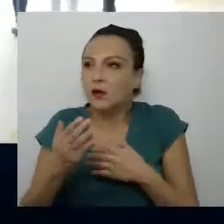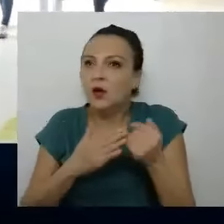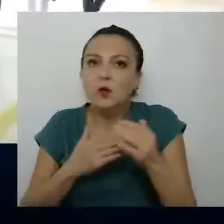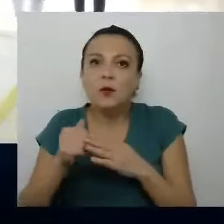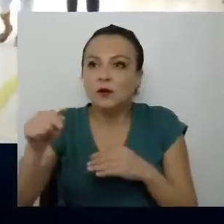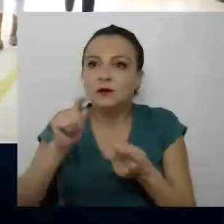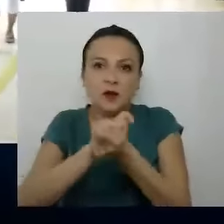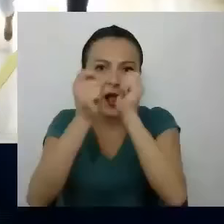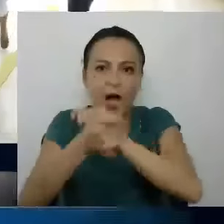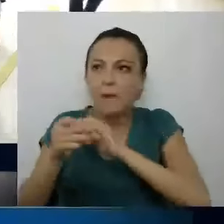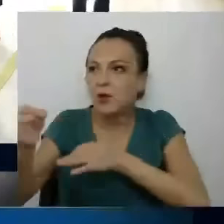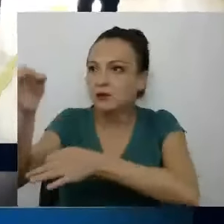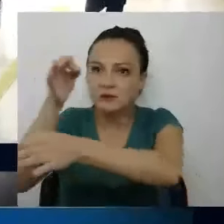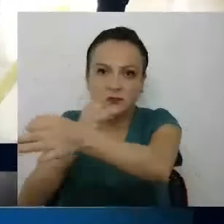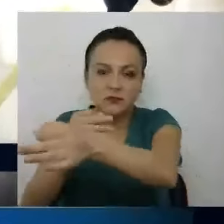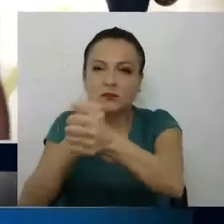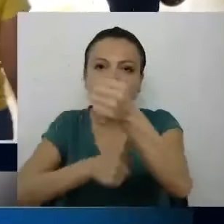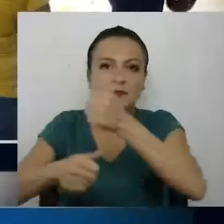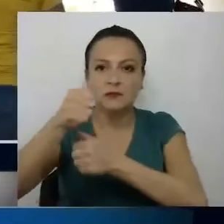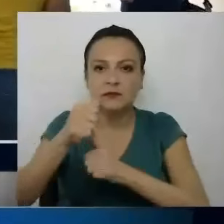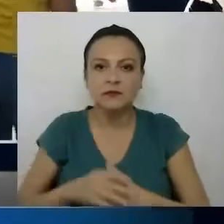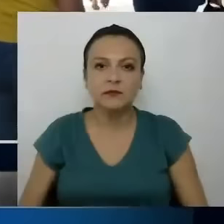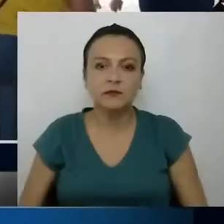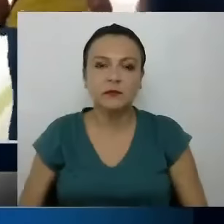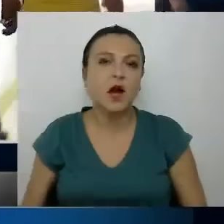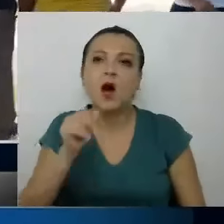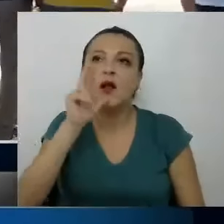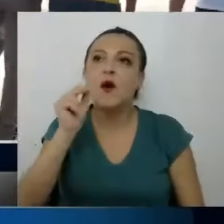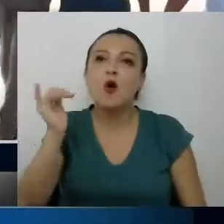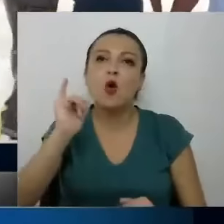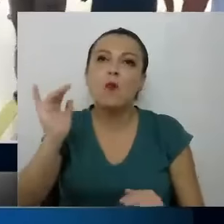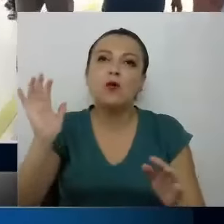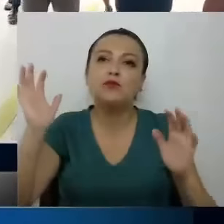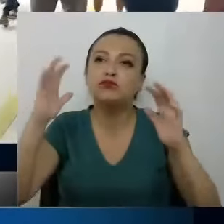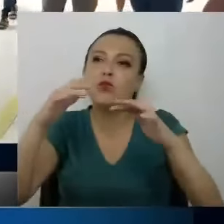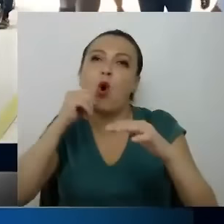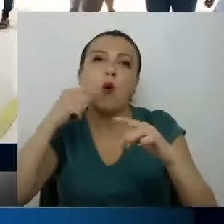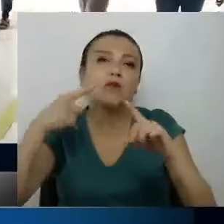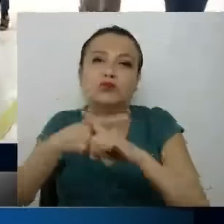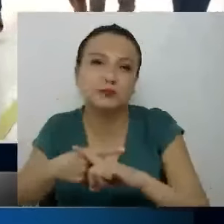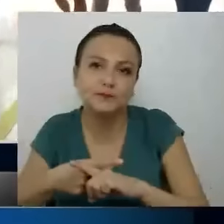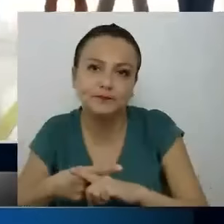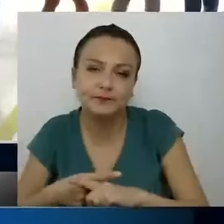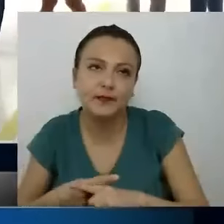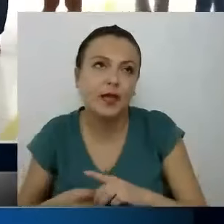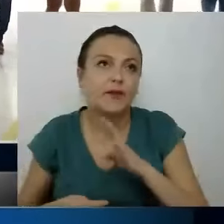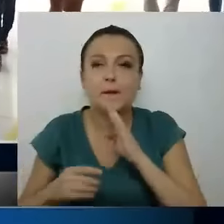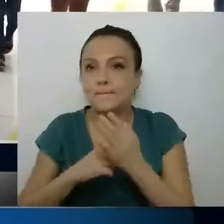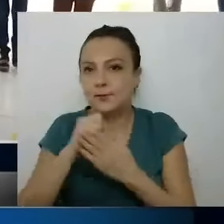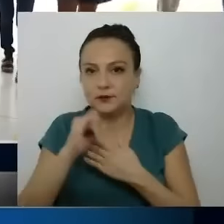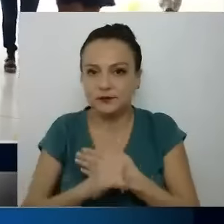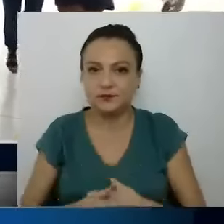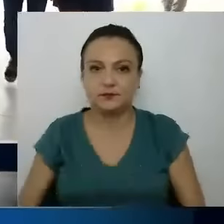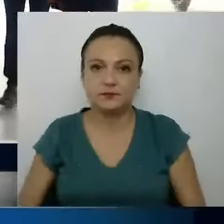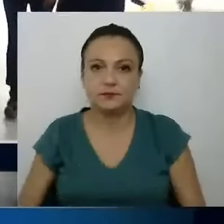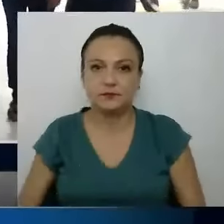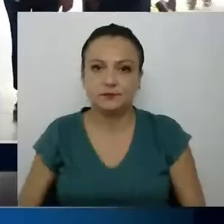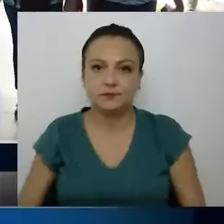cambio de autoridades, no se vayan a interrumpir. Y estoy hablando de proyectos